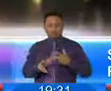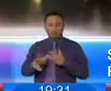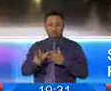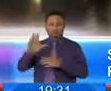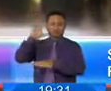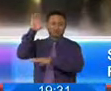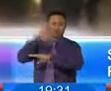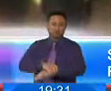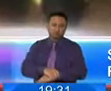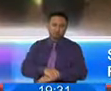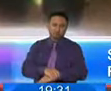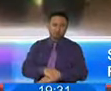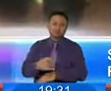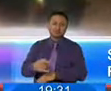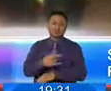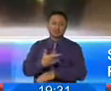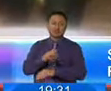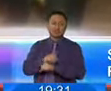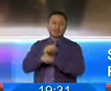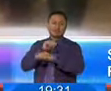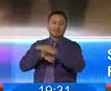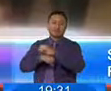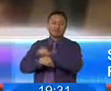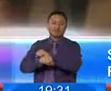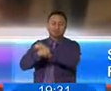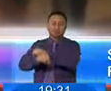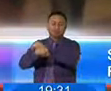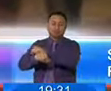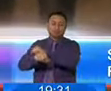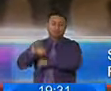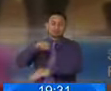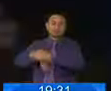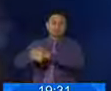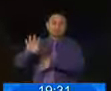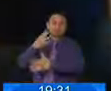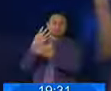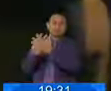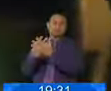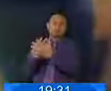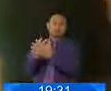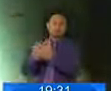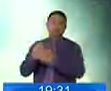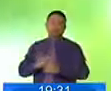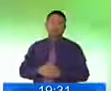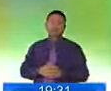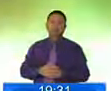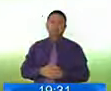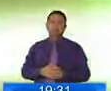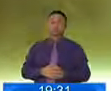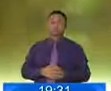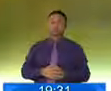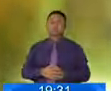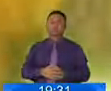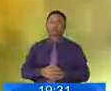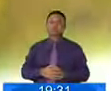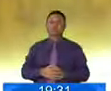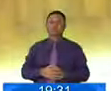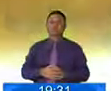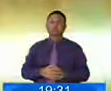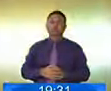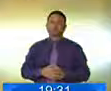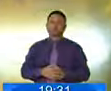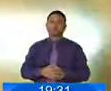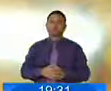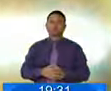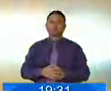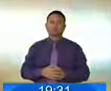pequeño tropiezo terminó con sus andanzas. Esposados fueron llevados a flagrancia para que respondan por las denuncias de la comunidad. En